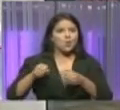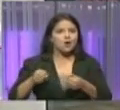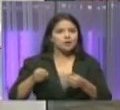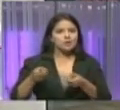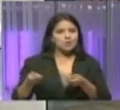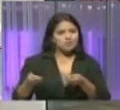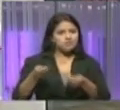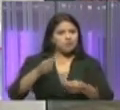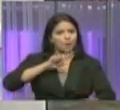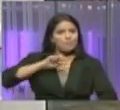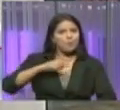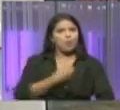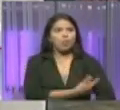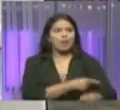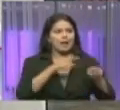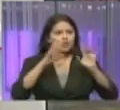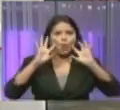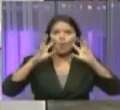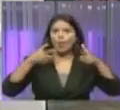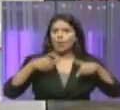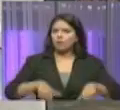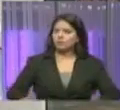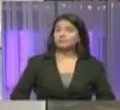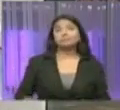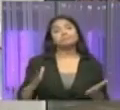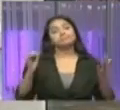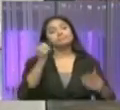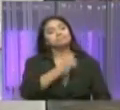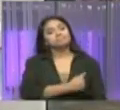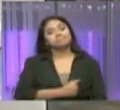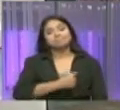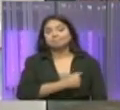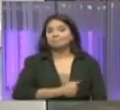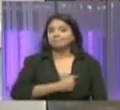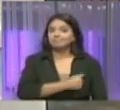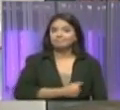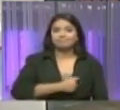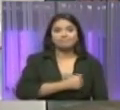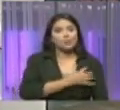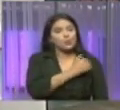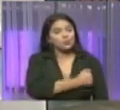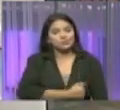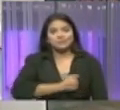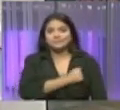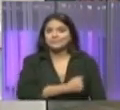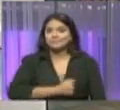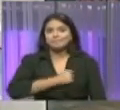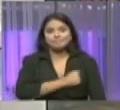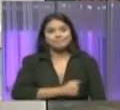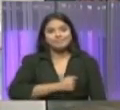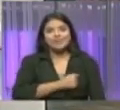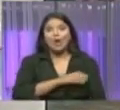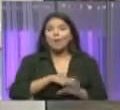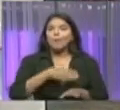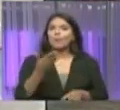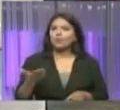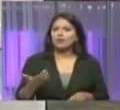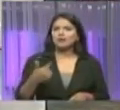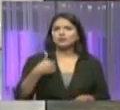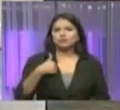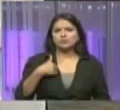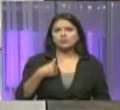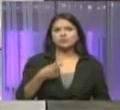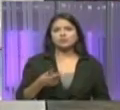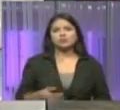Se emborracharon, se volvieron locos. Lo lamento, lo lamento, porque así como tuve la